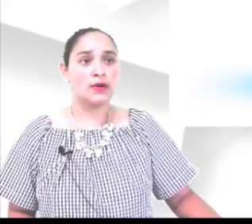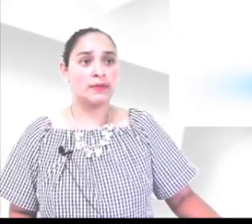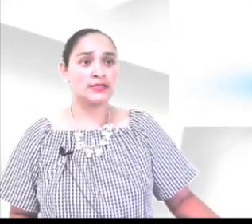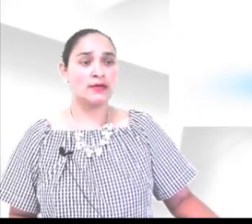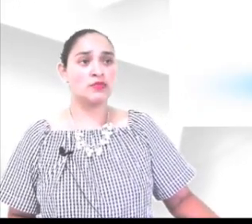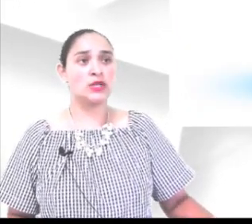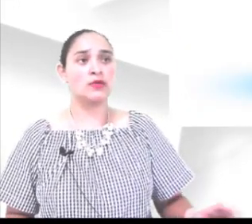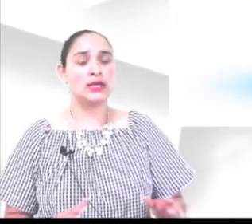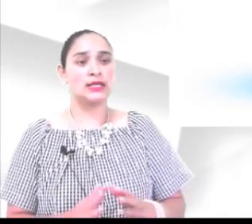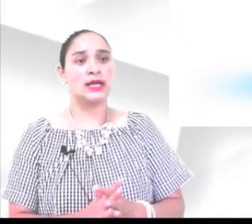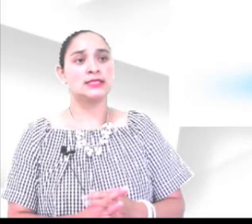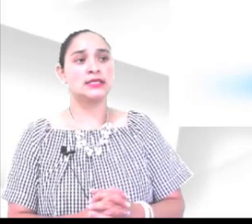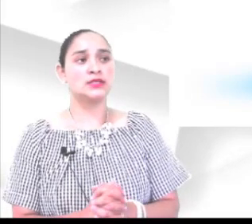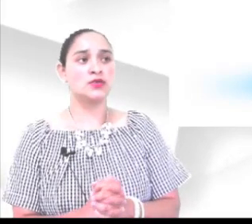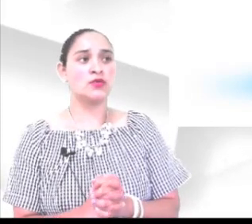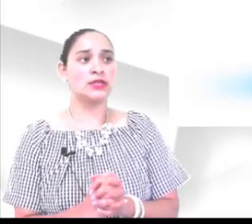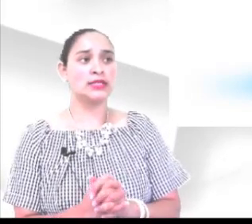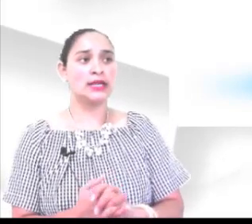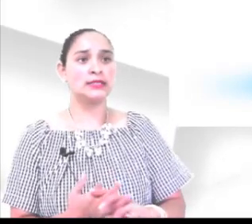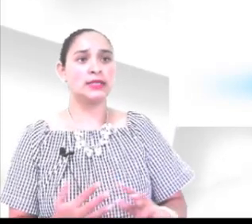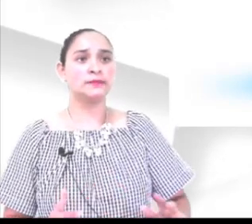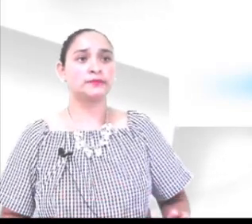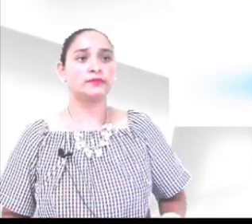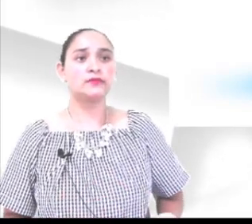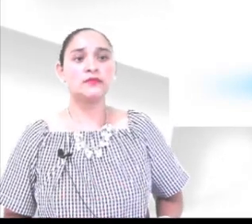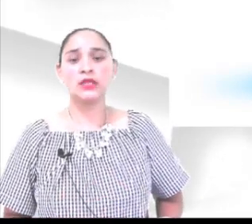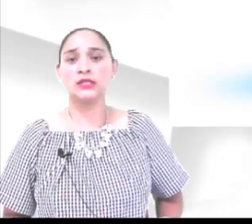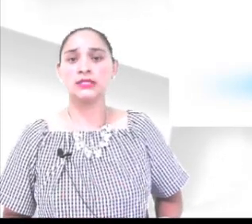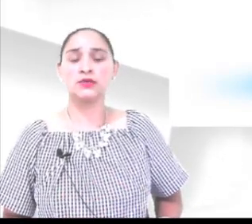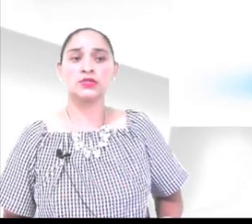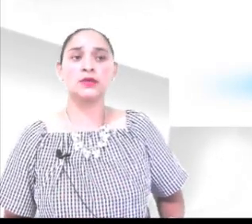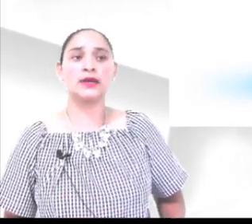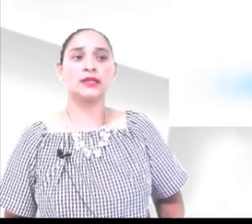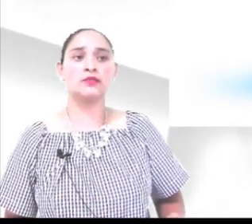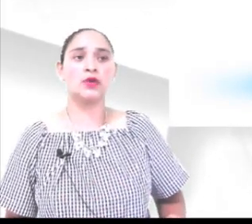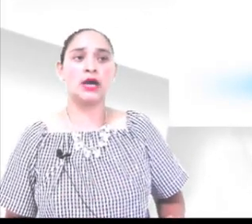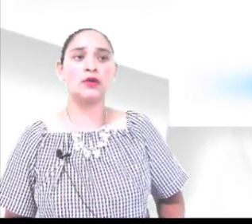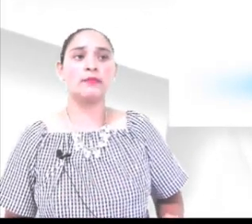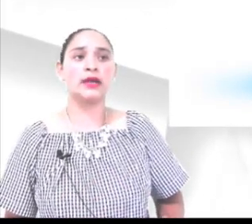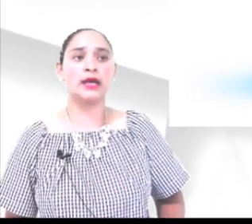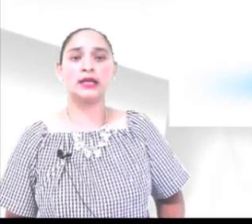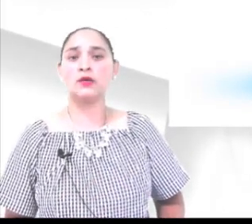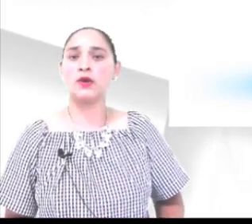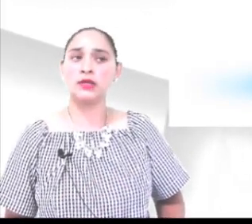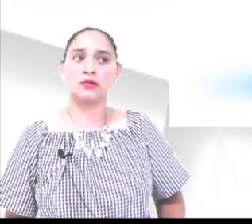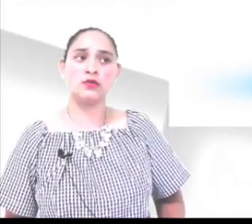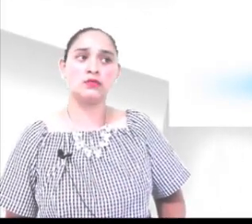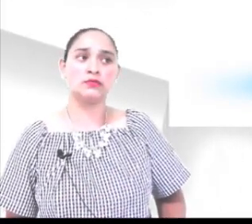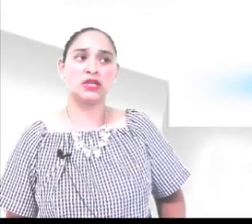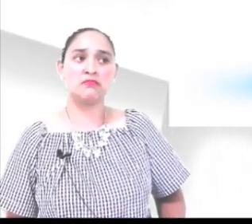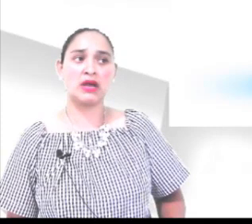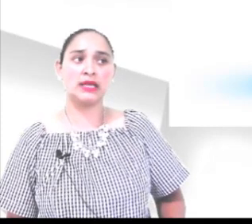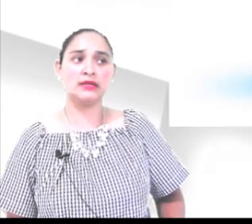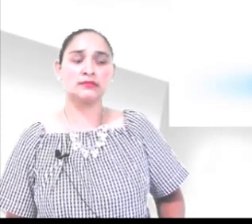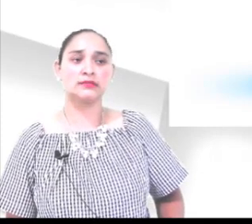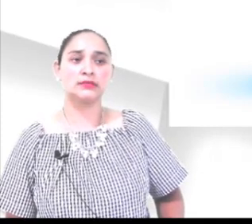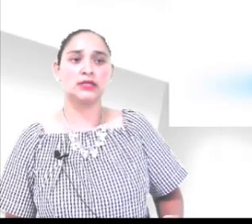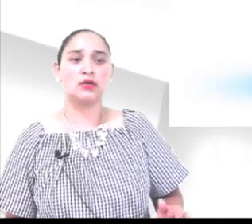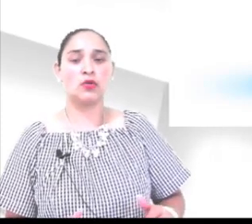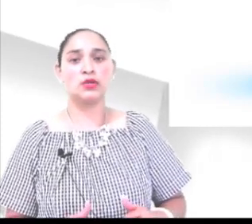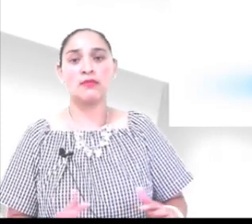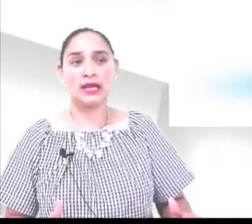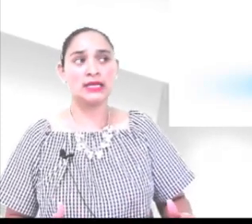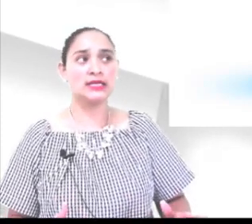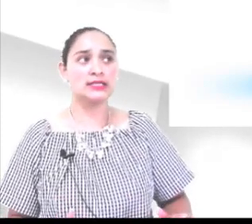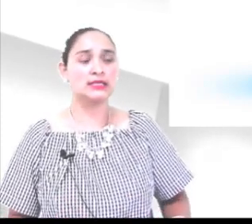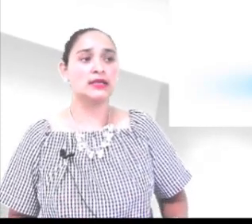entonces ahora pasamos a lo que es la asignación o la tareita. Y dice que ustedes van a dibujar o pegar en el cuaderno una imagen